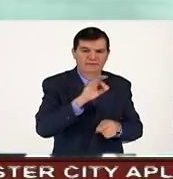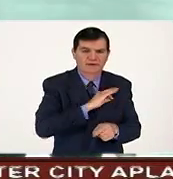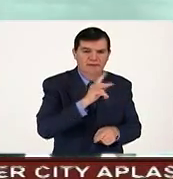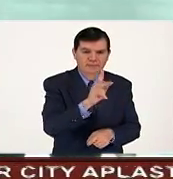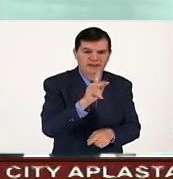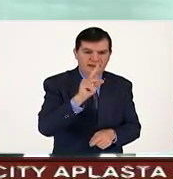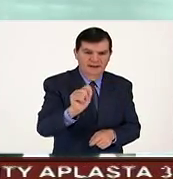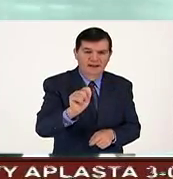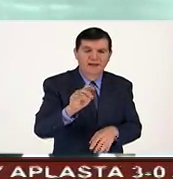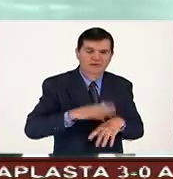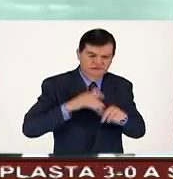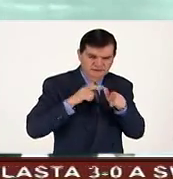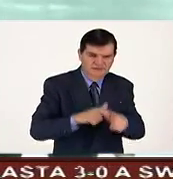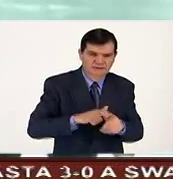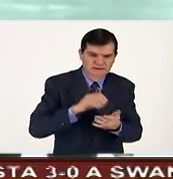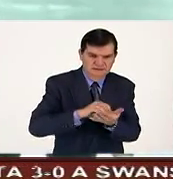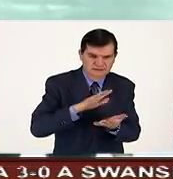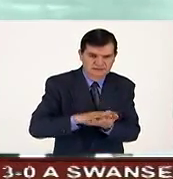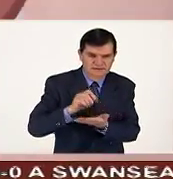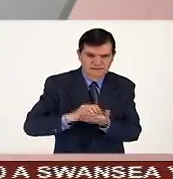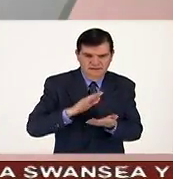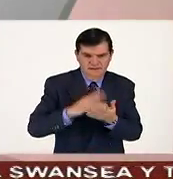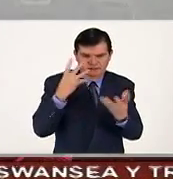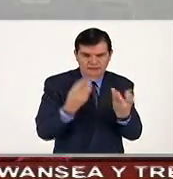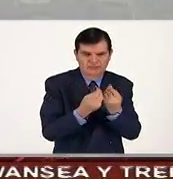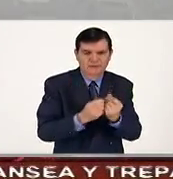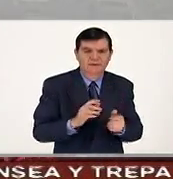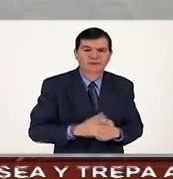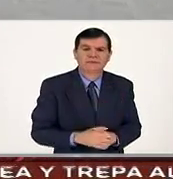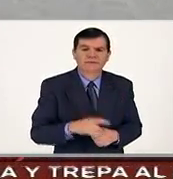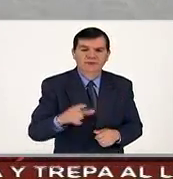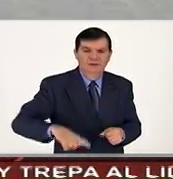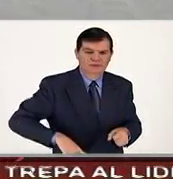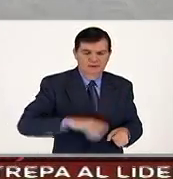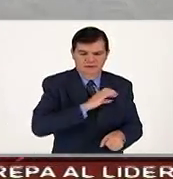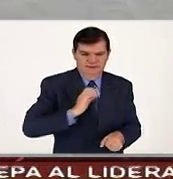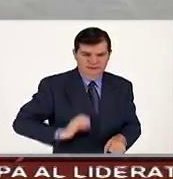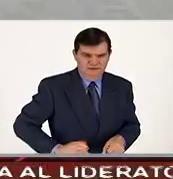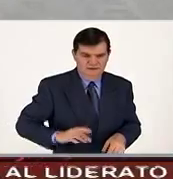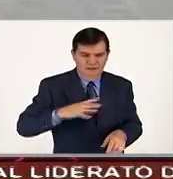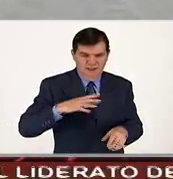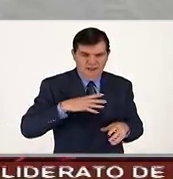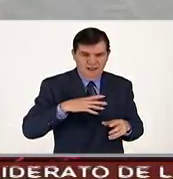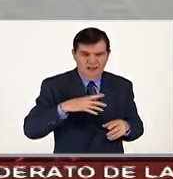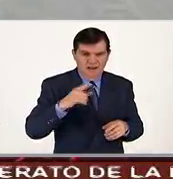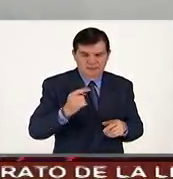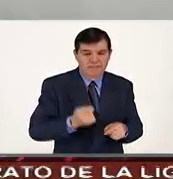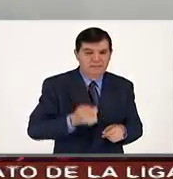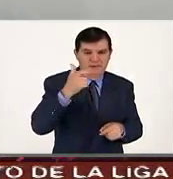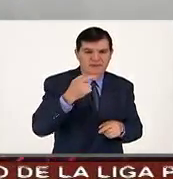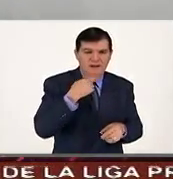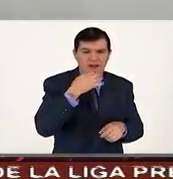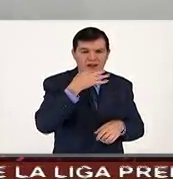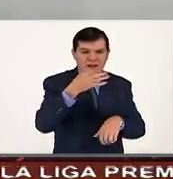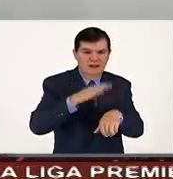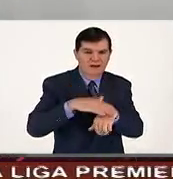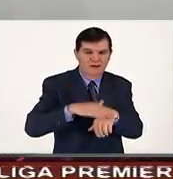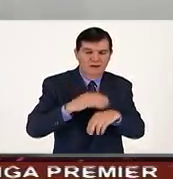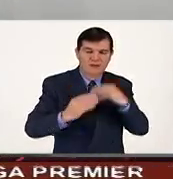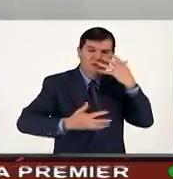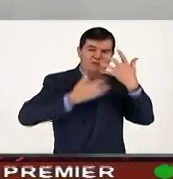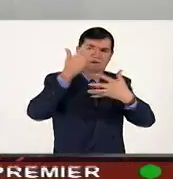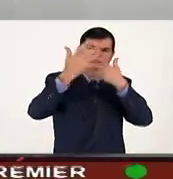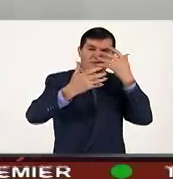PT de mantener su registro como partido. El gobierno de China lanza por primera vez alerta roja por niveles